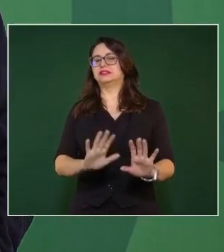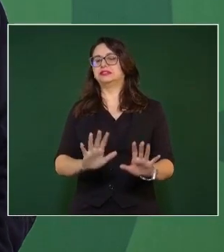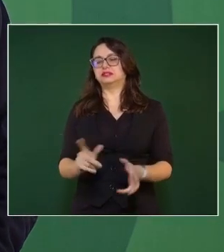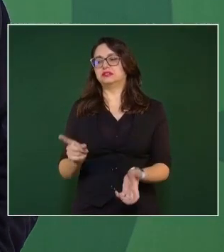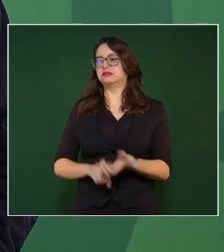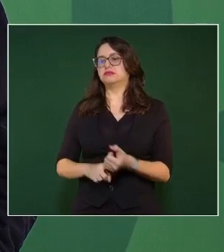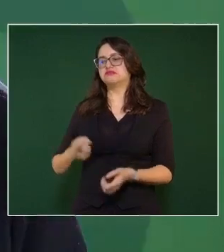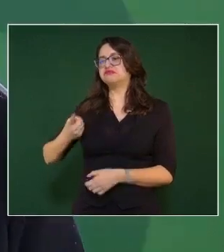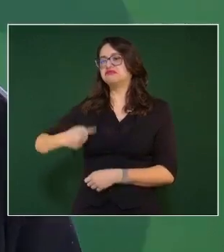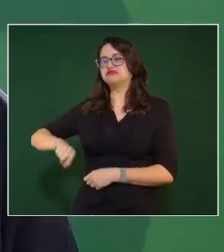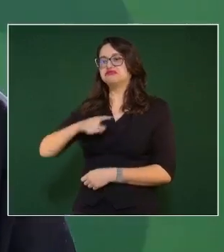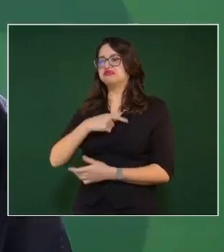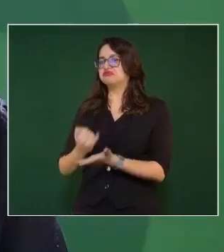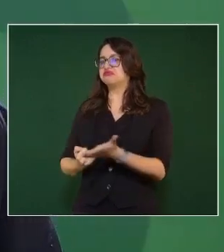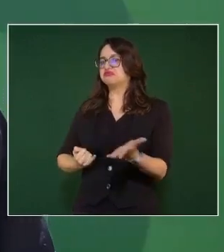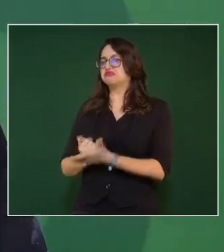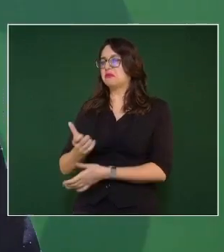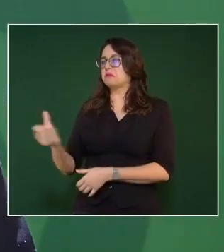imposiciones,